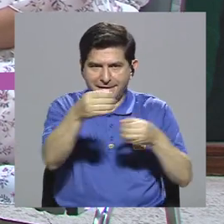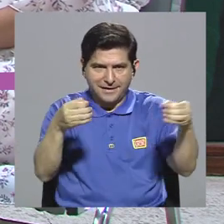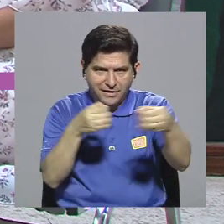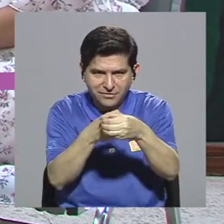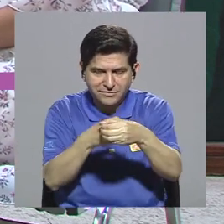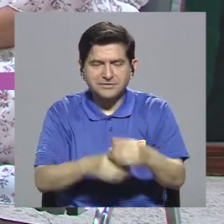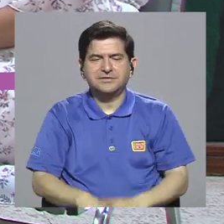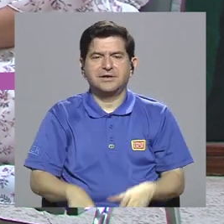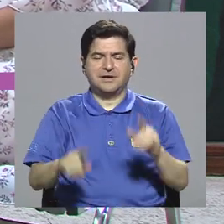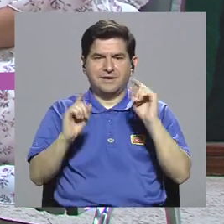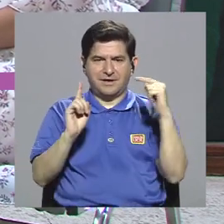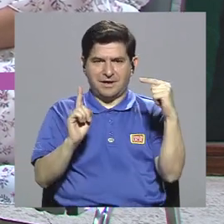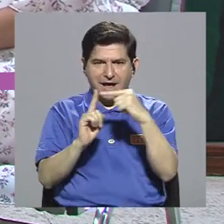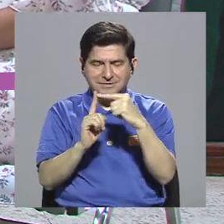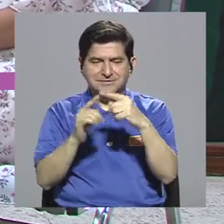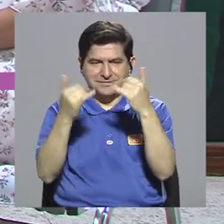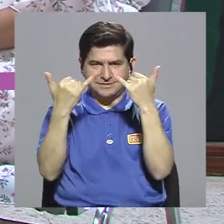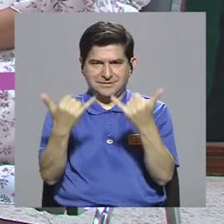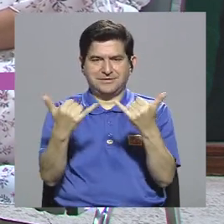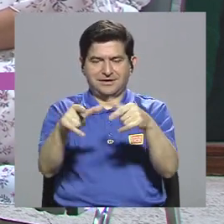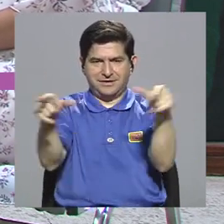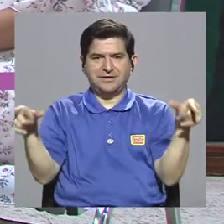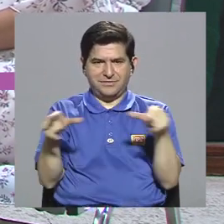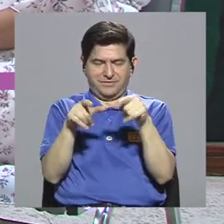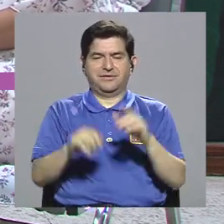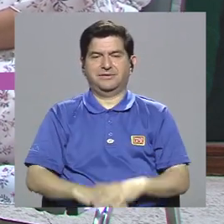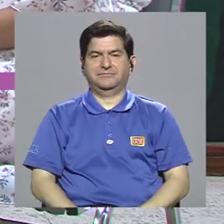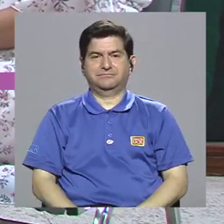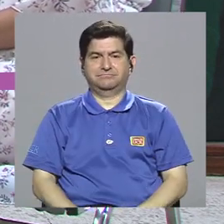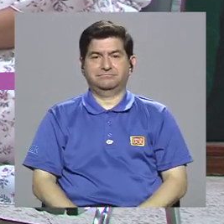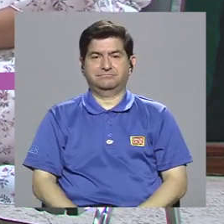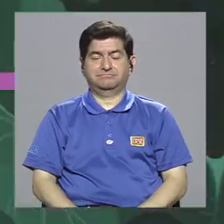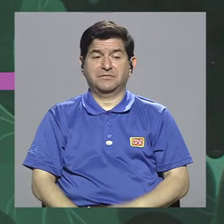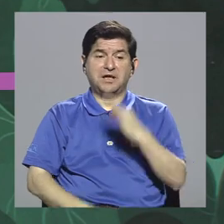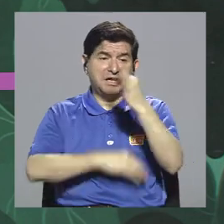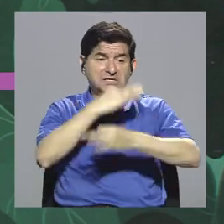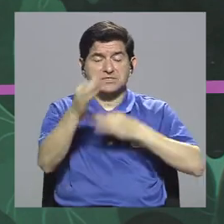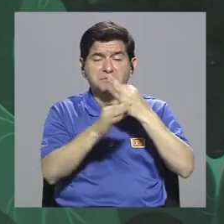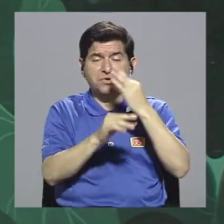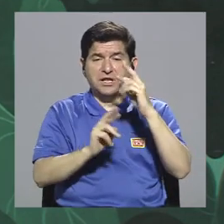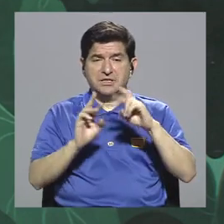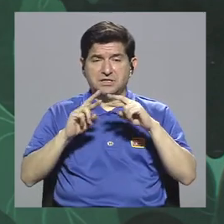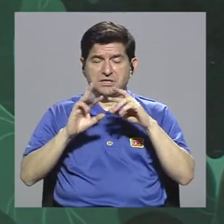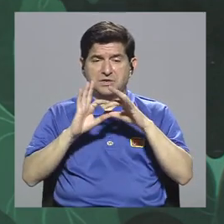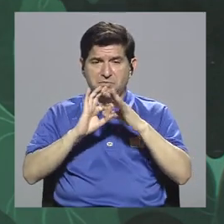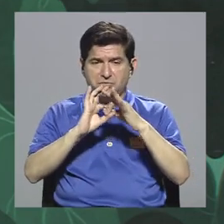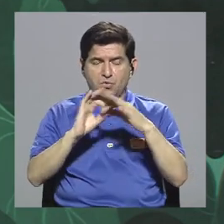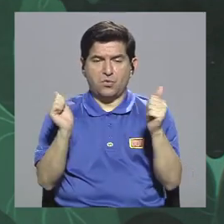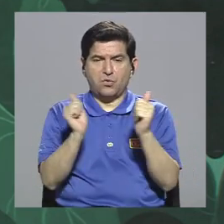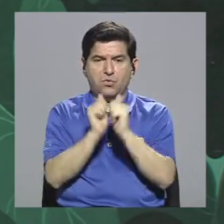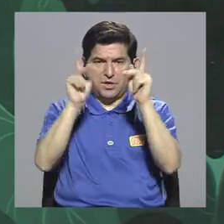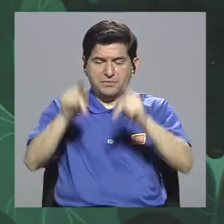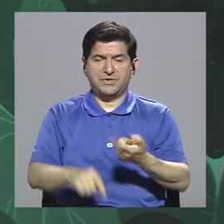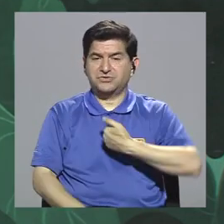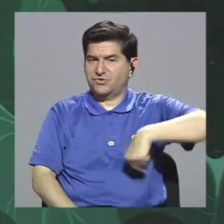de que llegue hasta ahí. Y si por el tipo de relación que tenemos con la persona no es a nosotros a los que